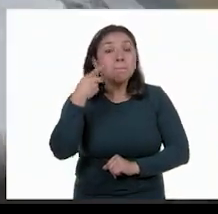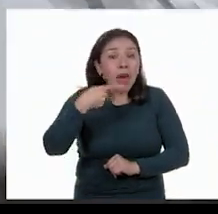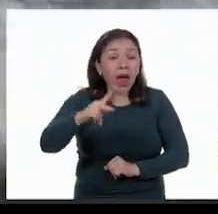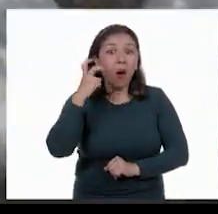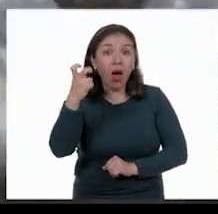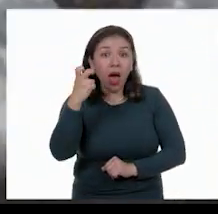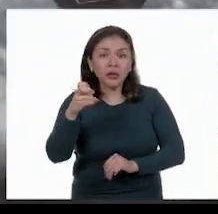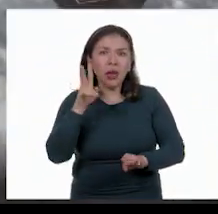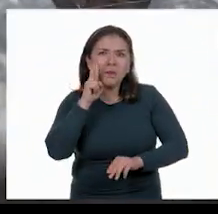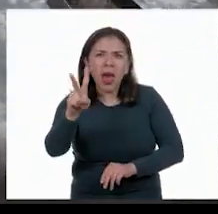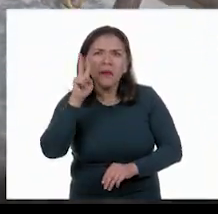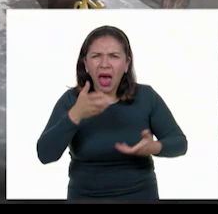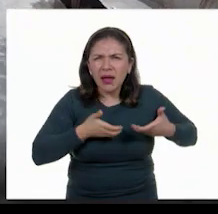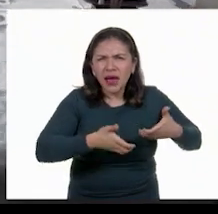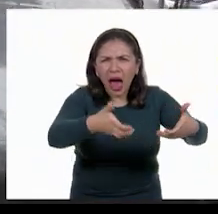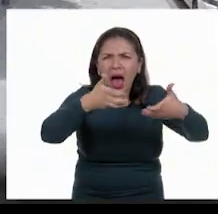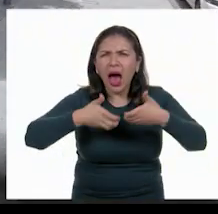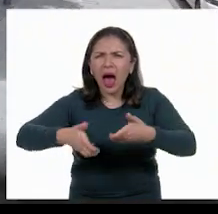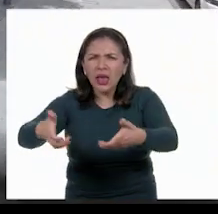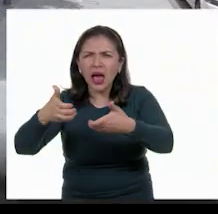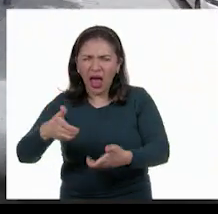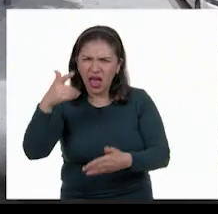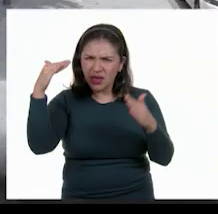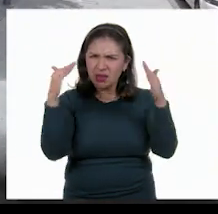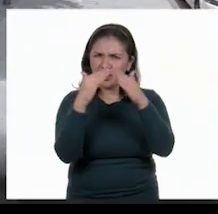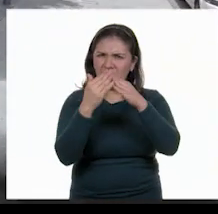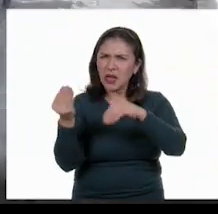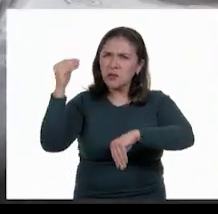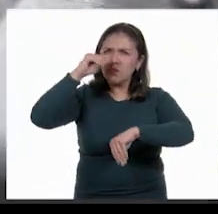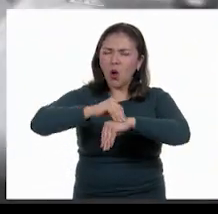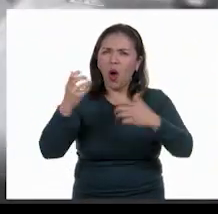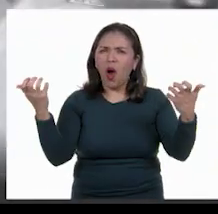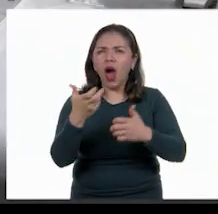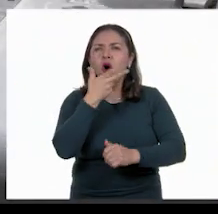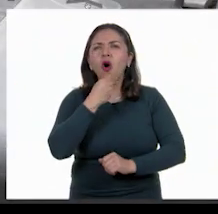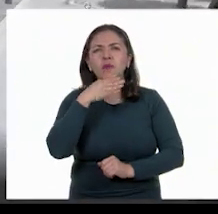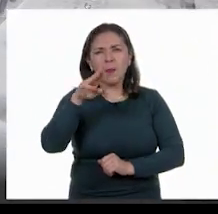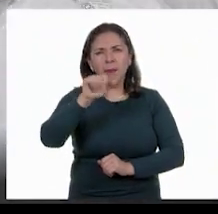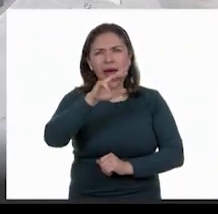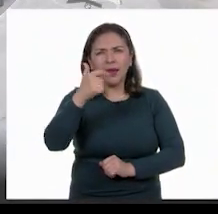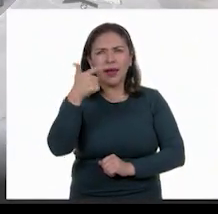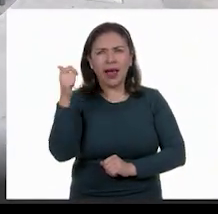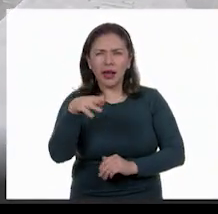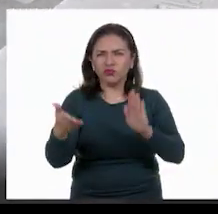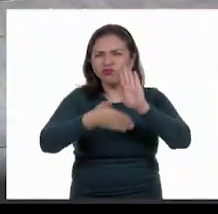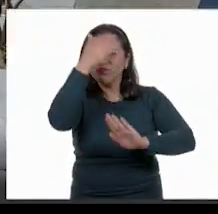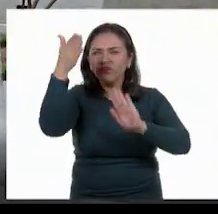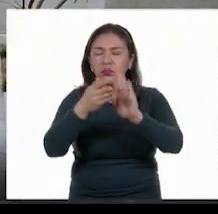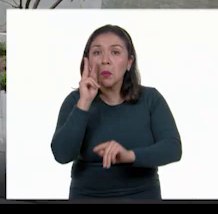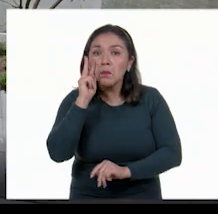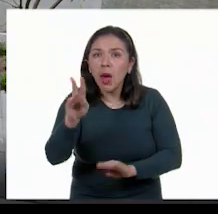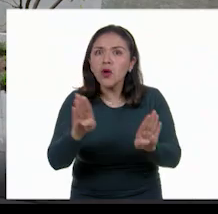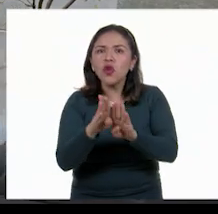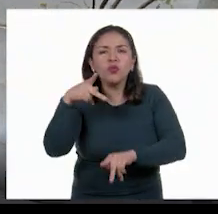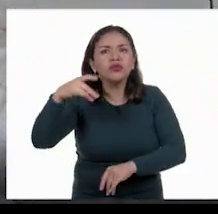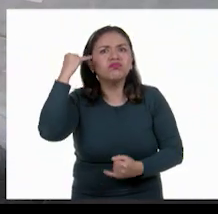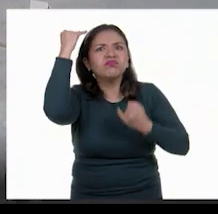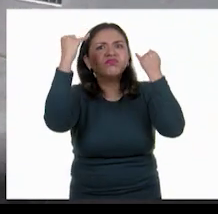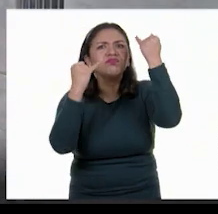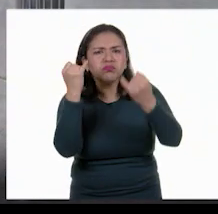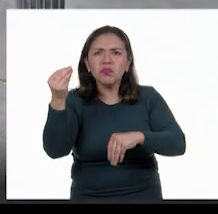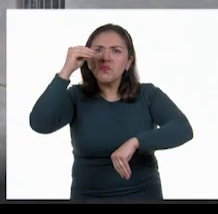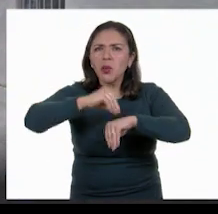en una de sus tantas calles, la casa que Luis Barragán construyó para sí mismo revela la contundencia creativa del